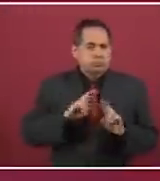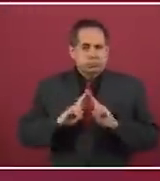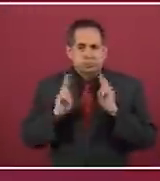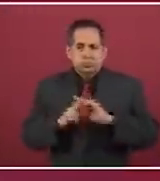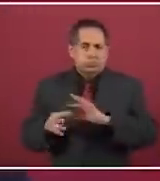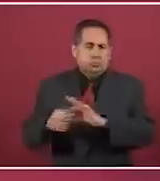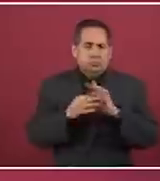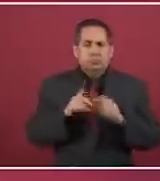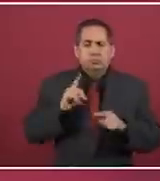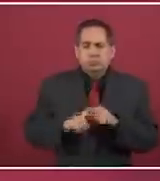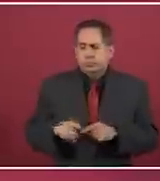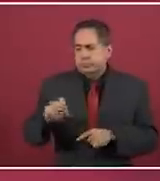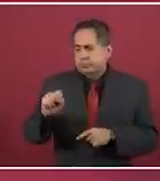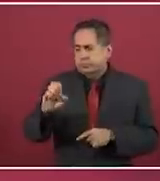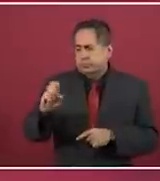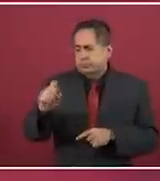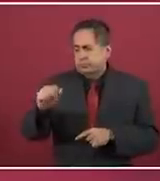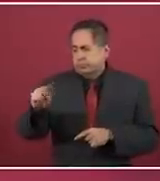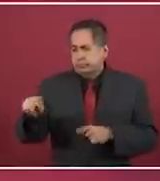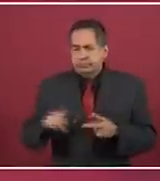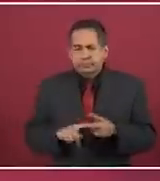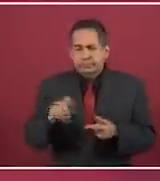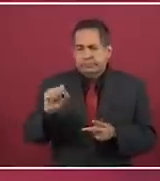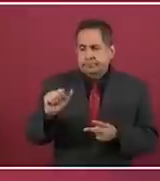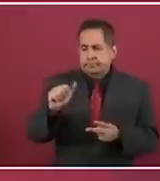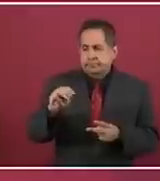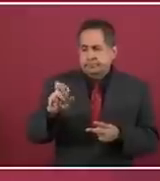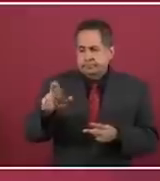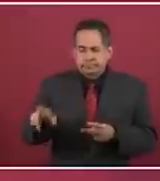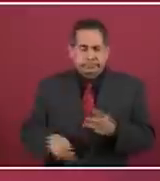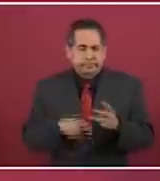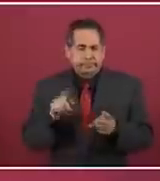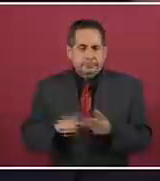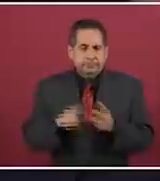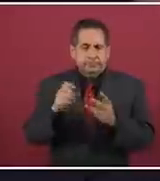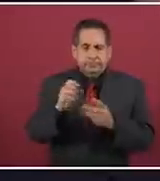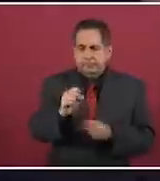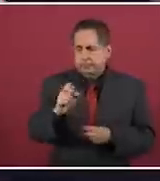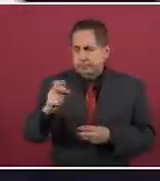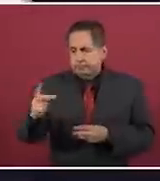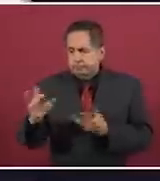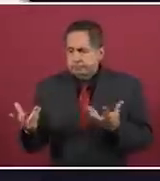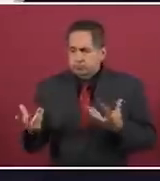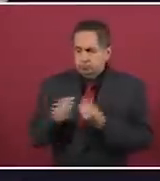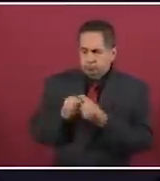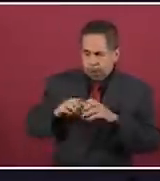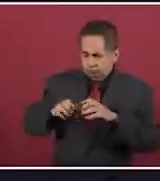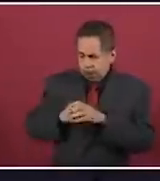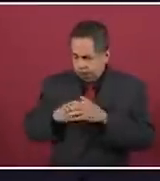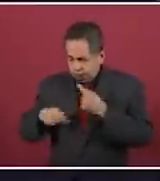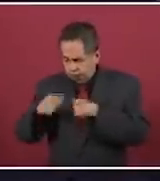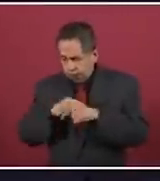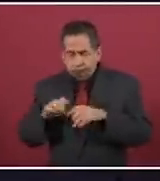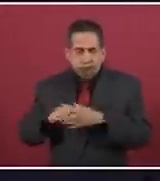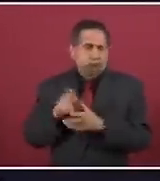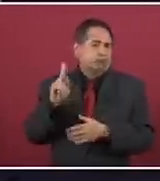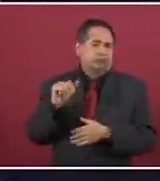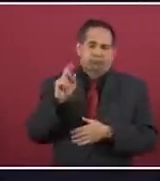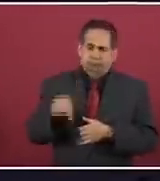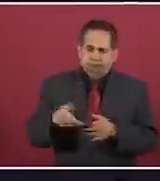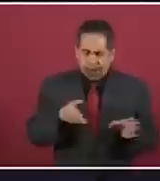la Secretaría de la Defensa, la Secretaría de Marina, la Secretaría de Seguridad Pública, pero es una estrategia